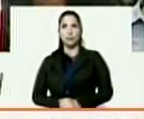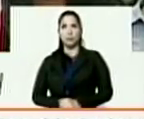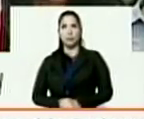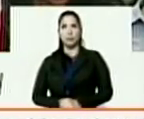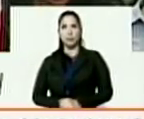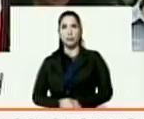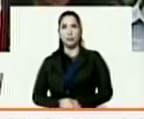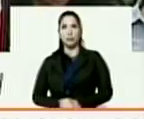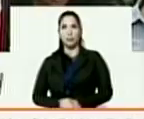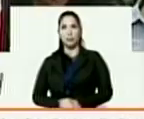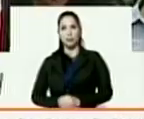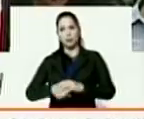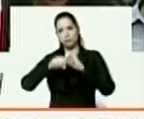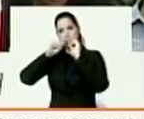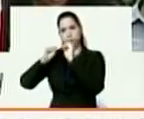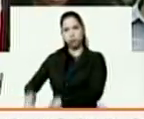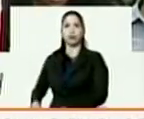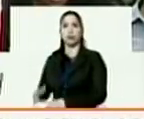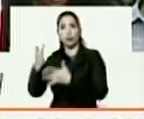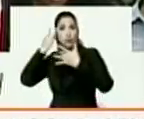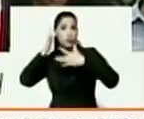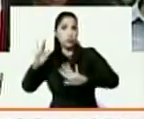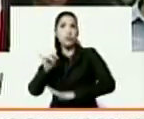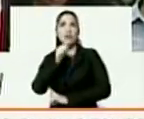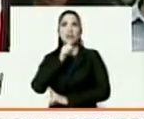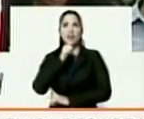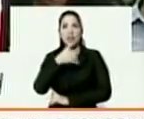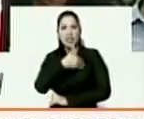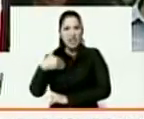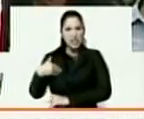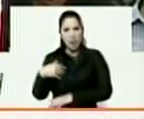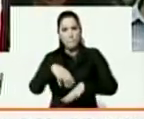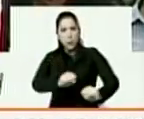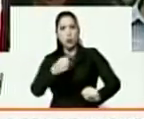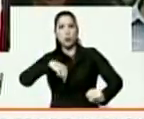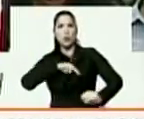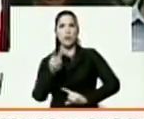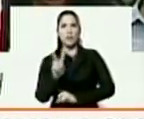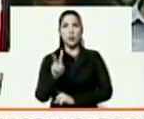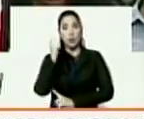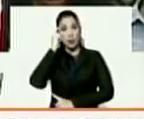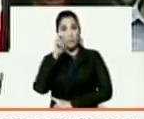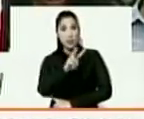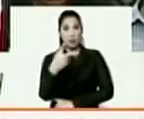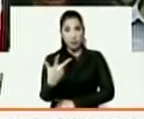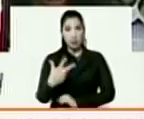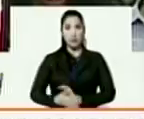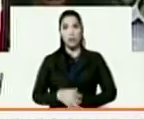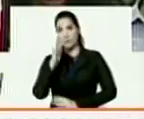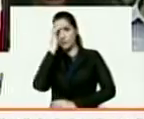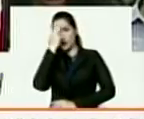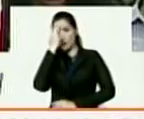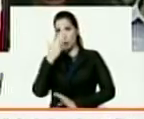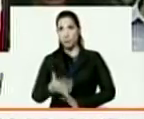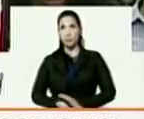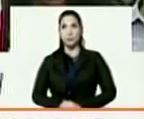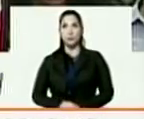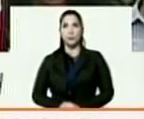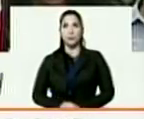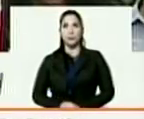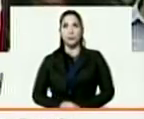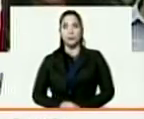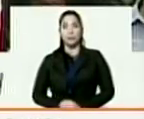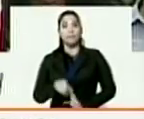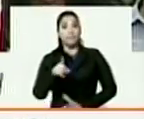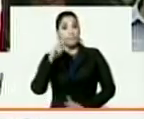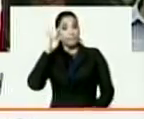por el suelo las pretensiones de quienes pretendían invadir nos ese día 23 de febrero es parte